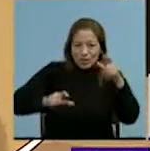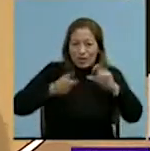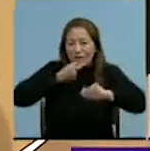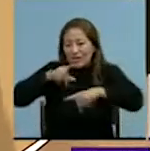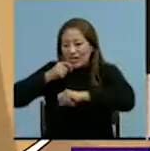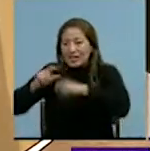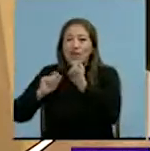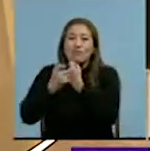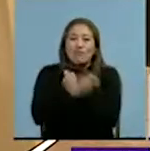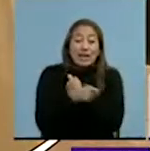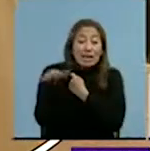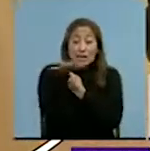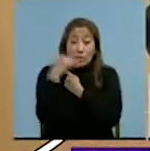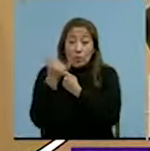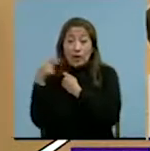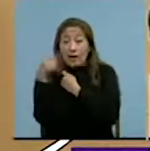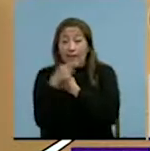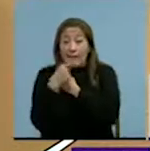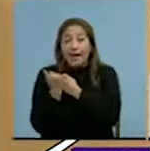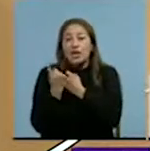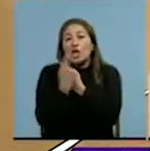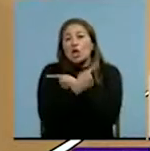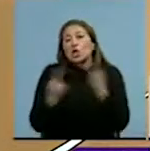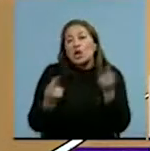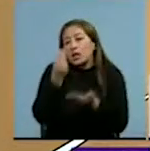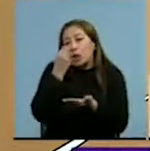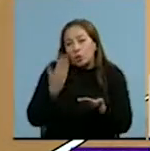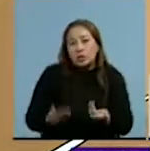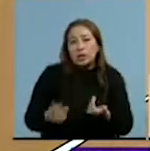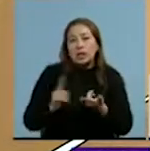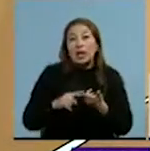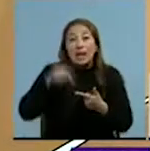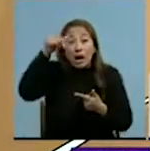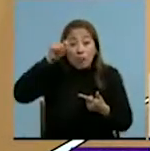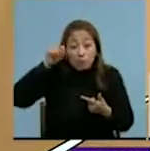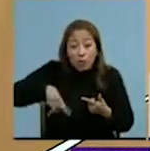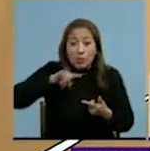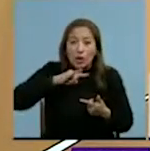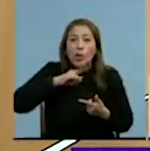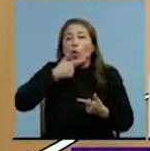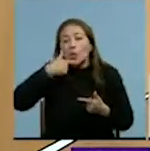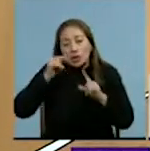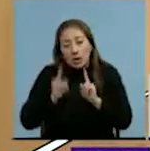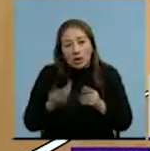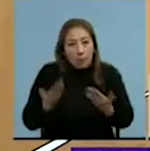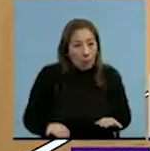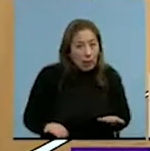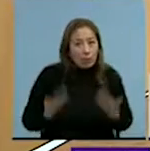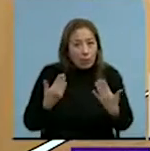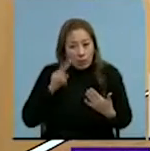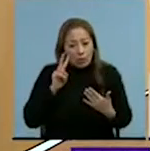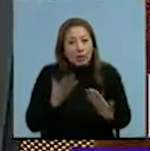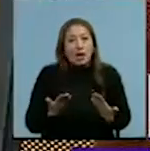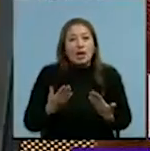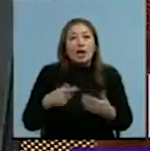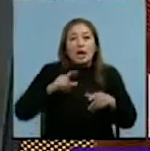en ese en el lugar van a encontrar todo lo que es gastronomía jujeña y también todo lo que es dulce que eso también